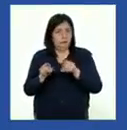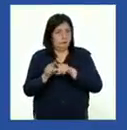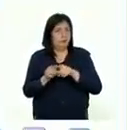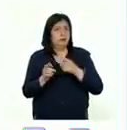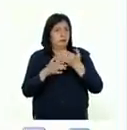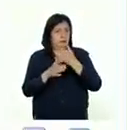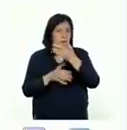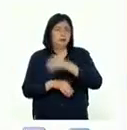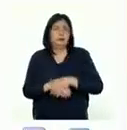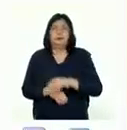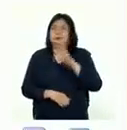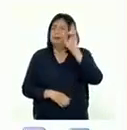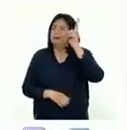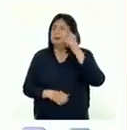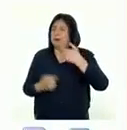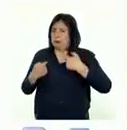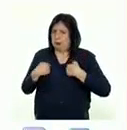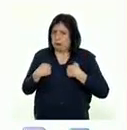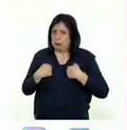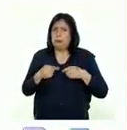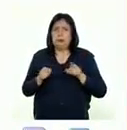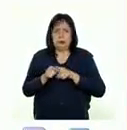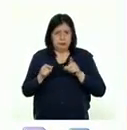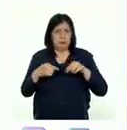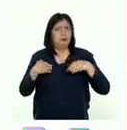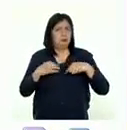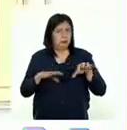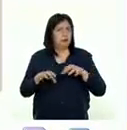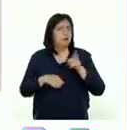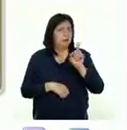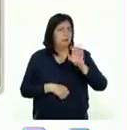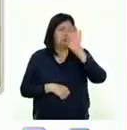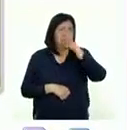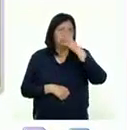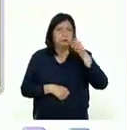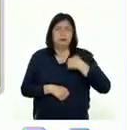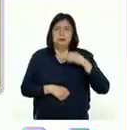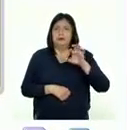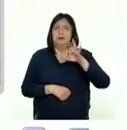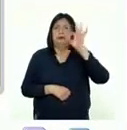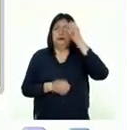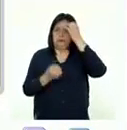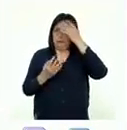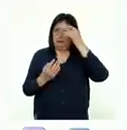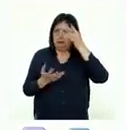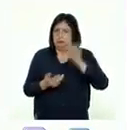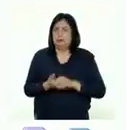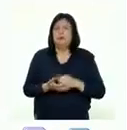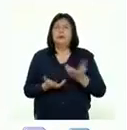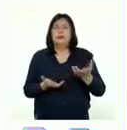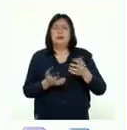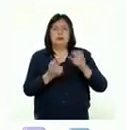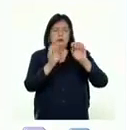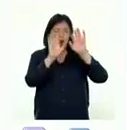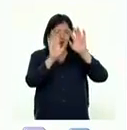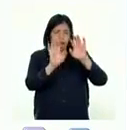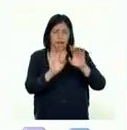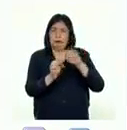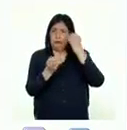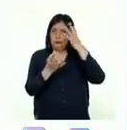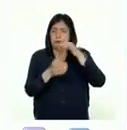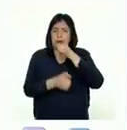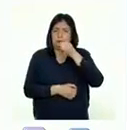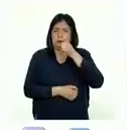tabla. Profesora, yo también construí mi cuadro. He encontrado una información en un informe